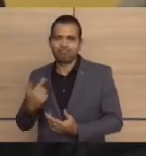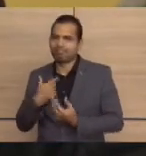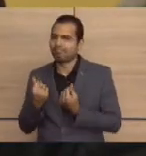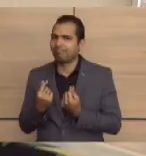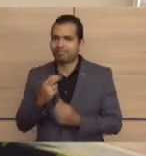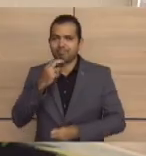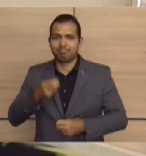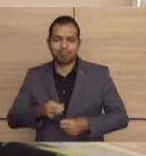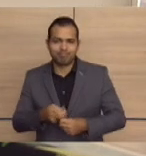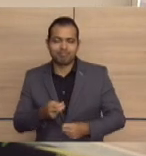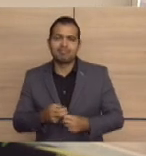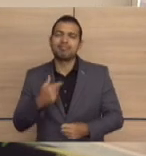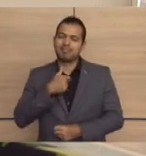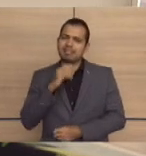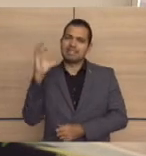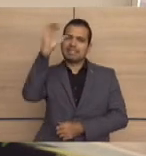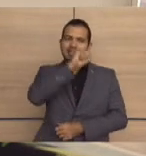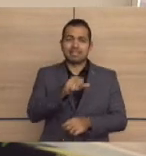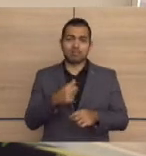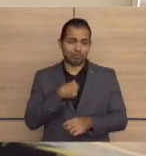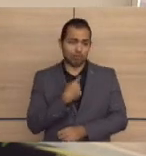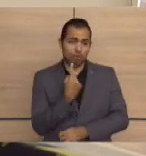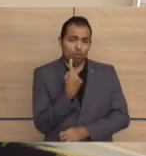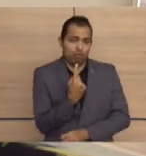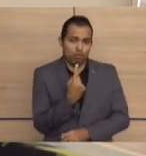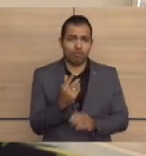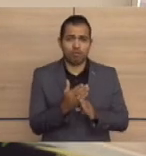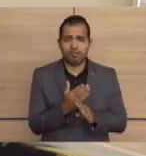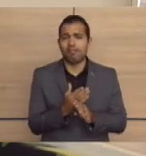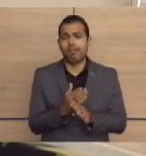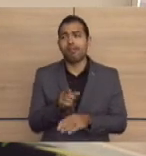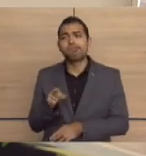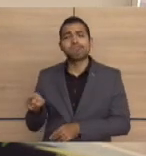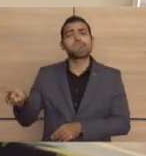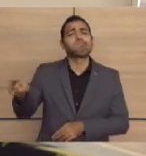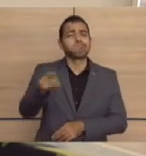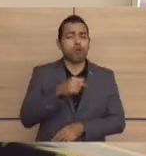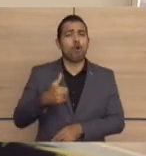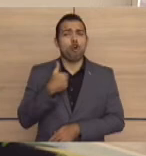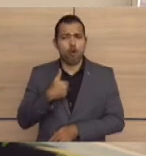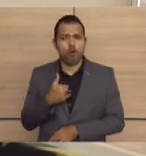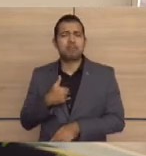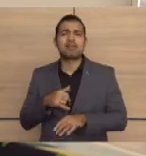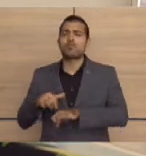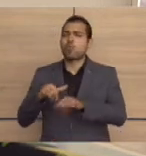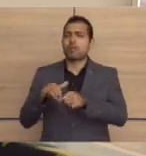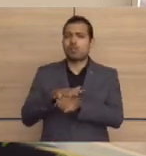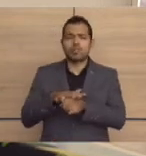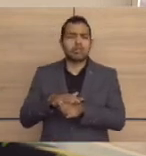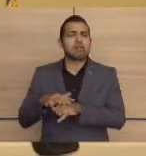que comenzamos a crear aspirantes y desde hace más de 8 años hemos beneficiado a más de 1.200 jóvenes, donde